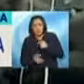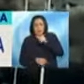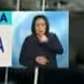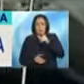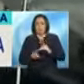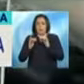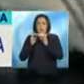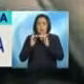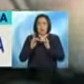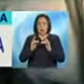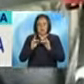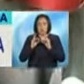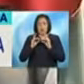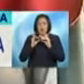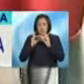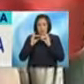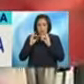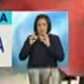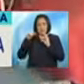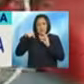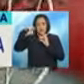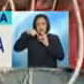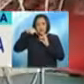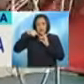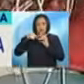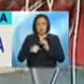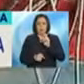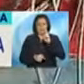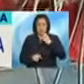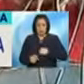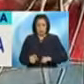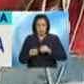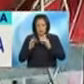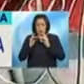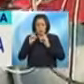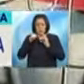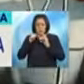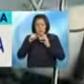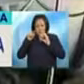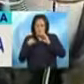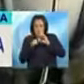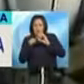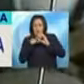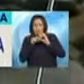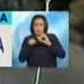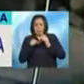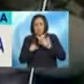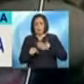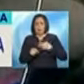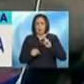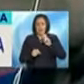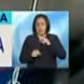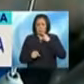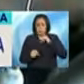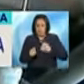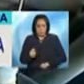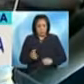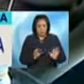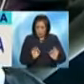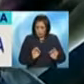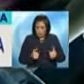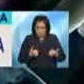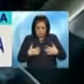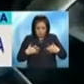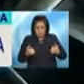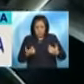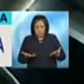En este camarote, en el segundo piso, estaba descansando mis dos hijitos y en el camarote de abajo estaban descansando mis dos hijas. ¿No les pasó nada? Porque veo